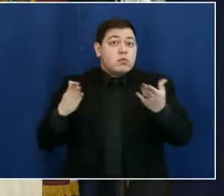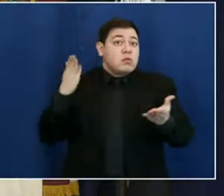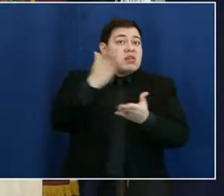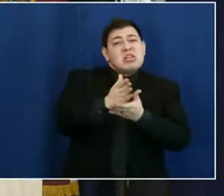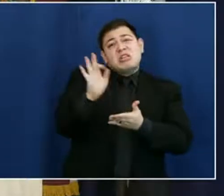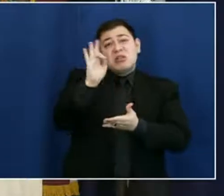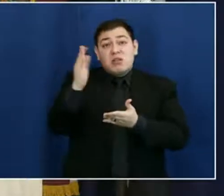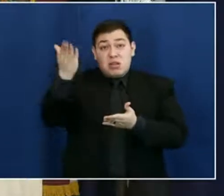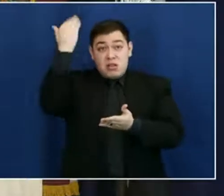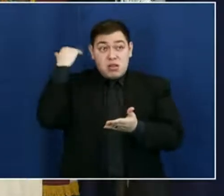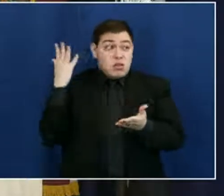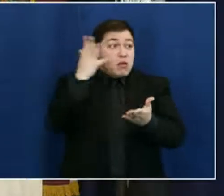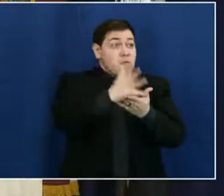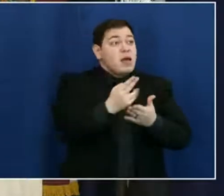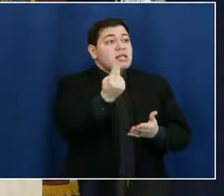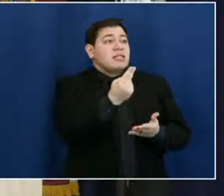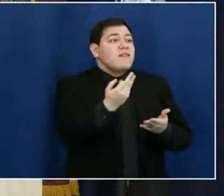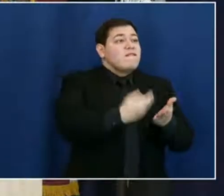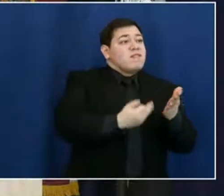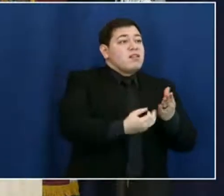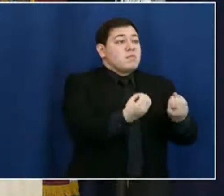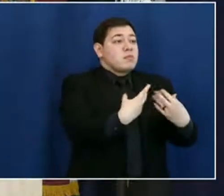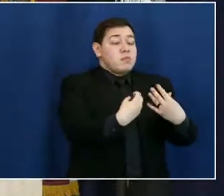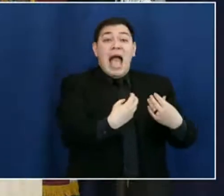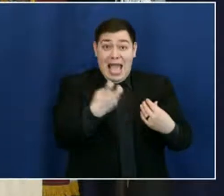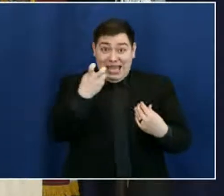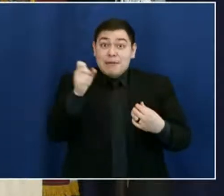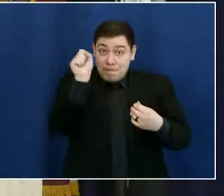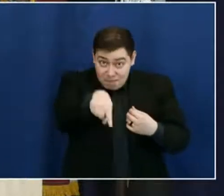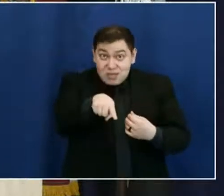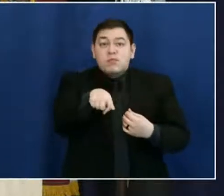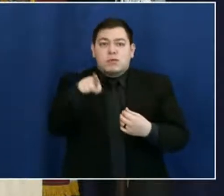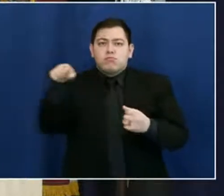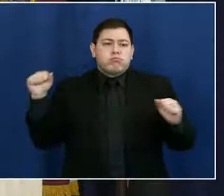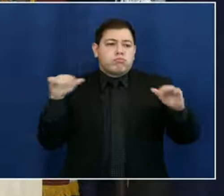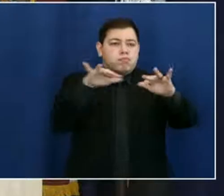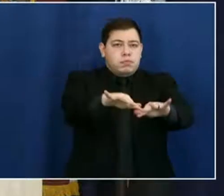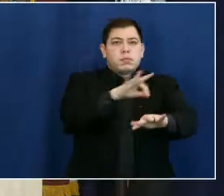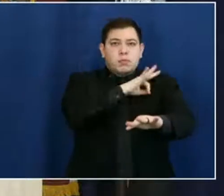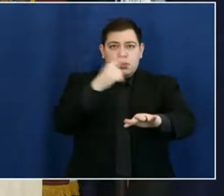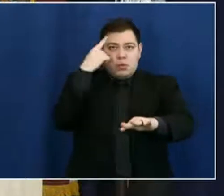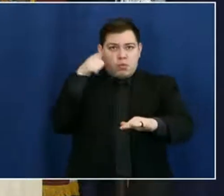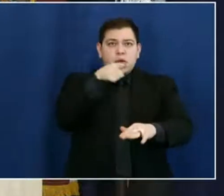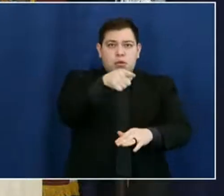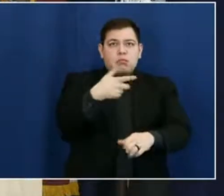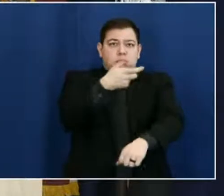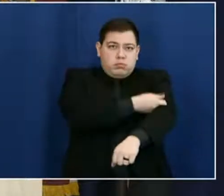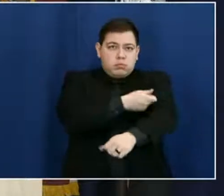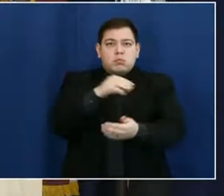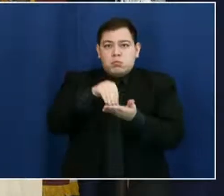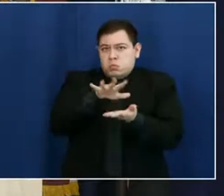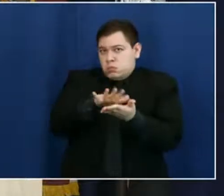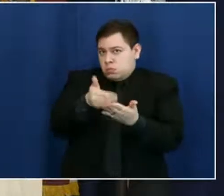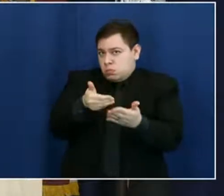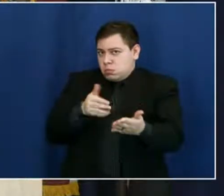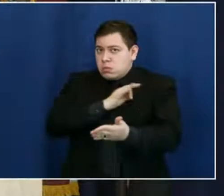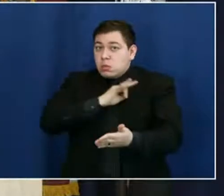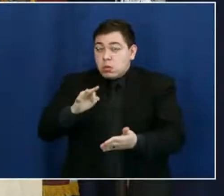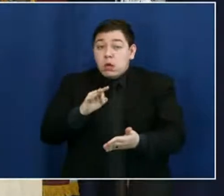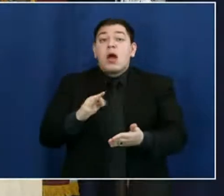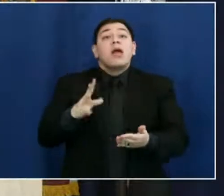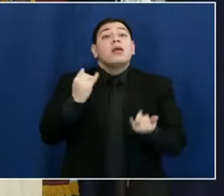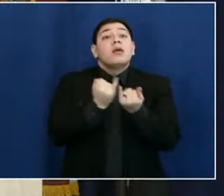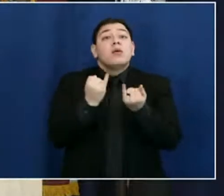para obtener recursos. También nos hemos asegurado de que estos centros de vacunación comunitarios estén cerca del